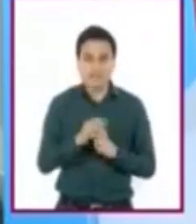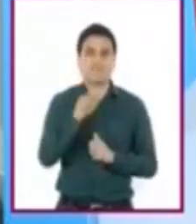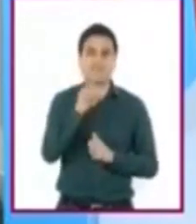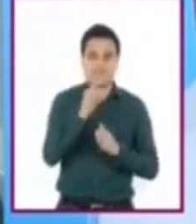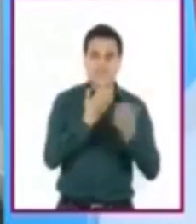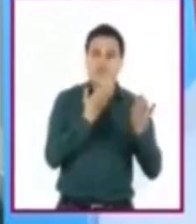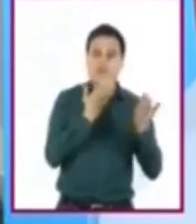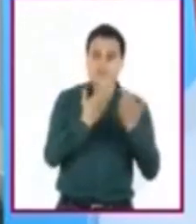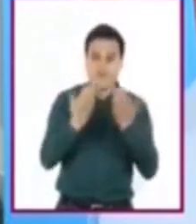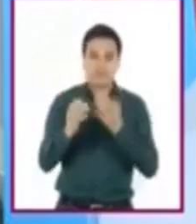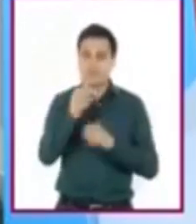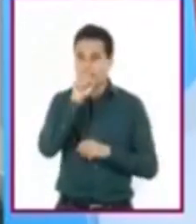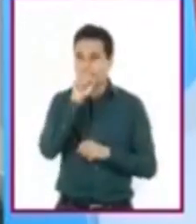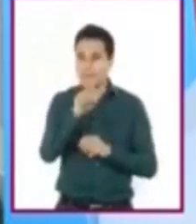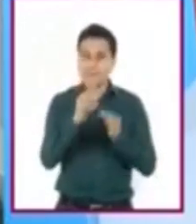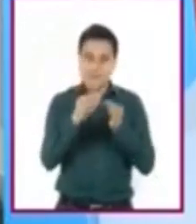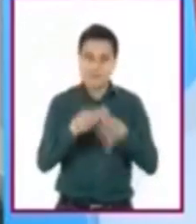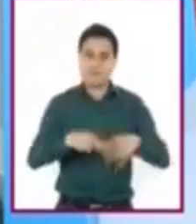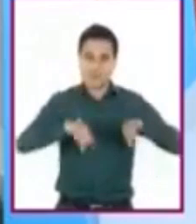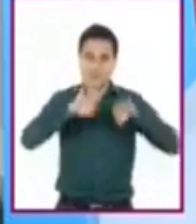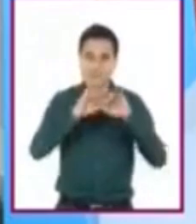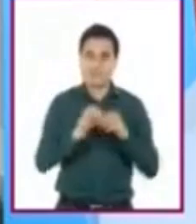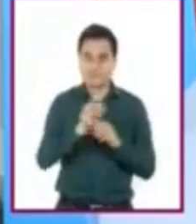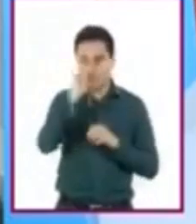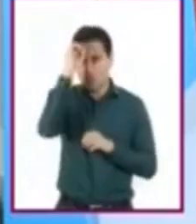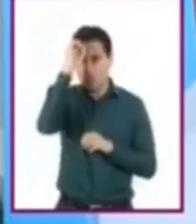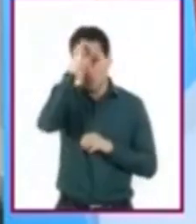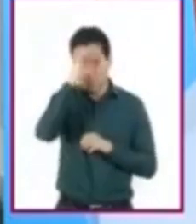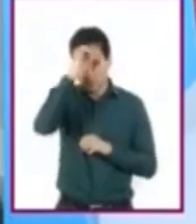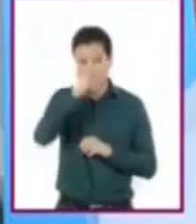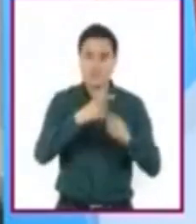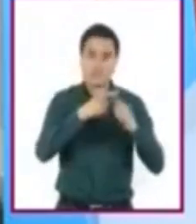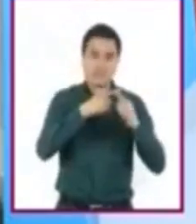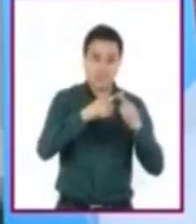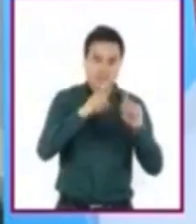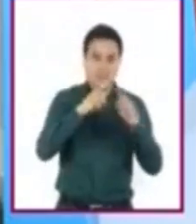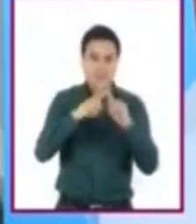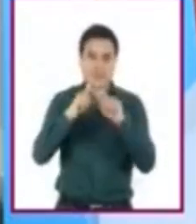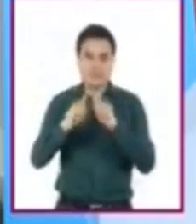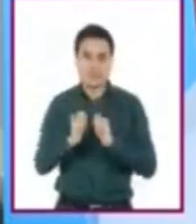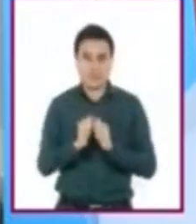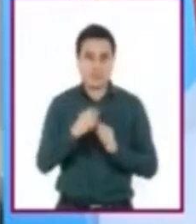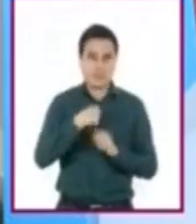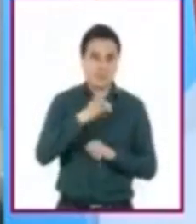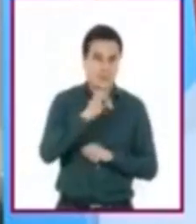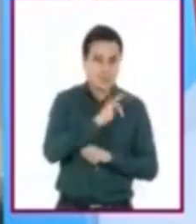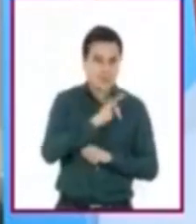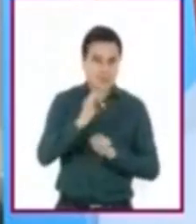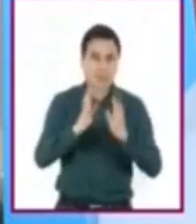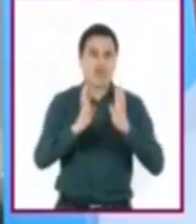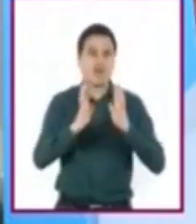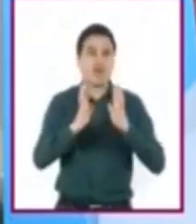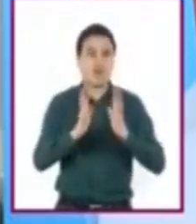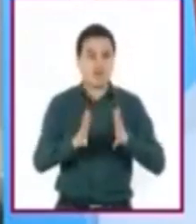documentos para valorar todas las versiones posibles y así proporcionar una mejor explicación de lo que ocurrió en el